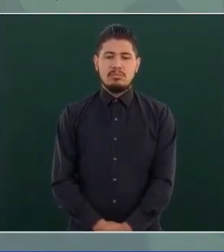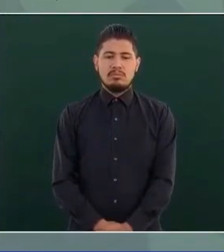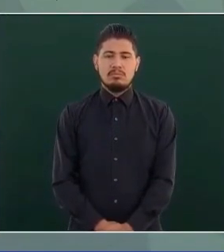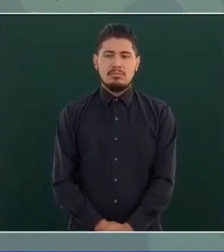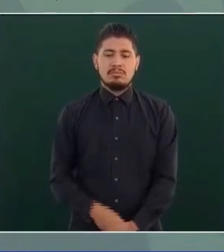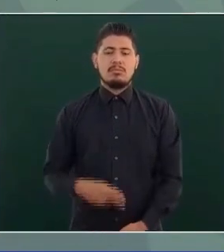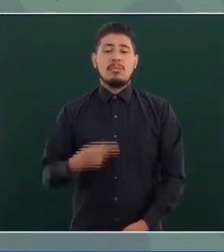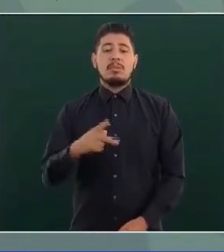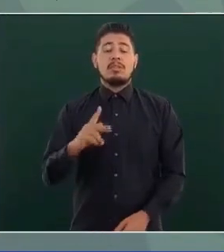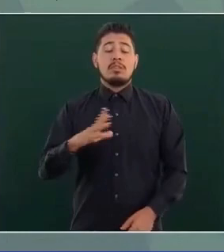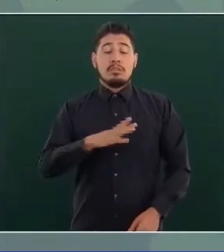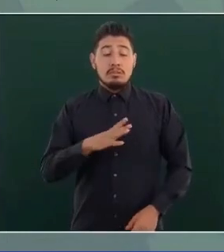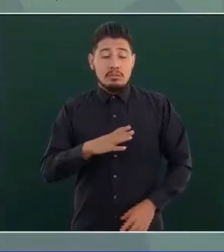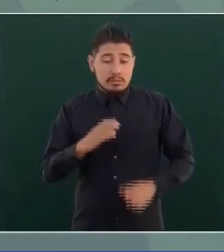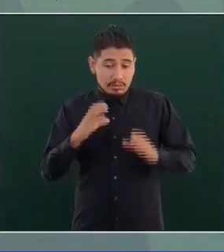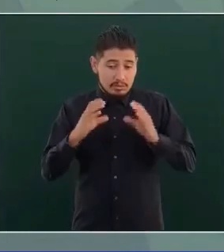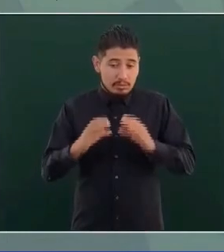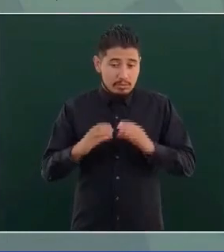Pero tenemos que cuidar